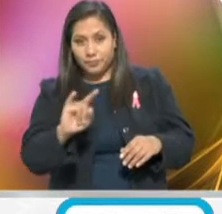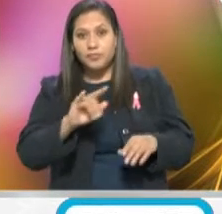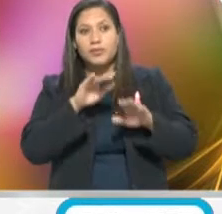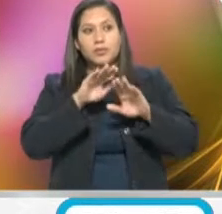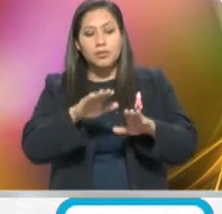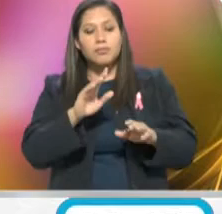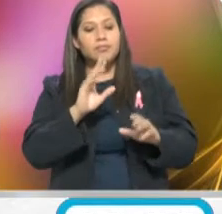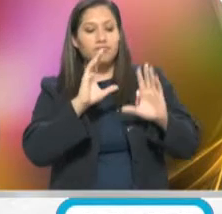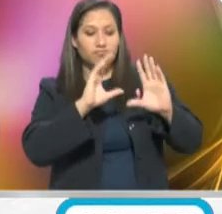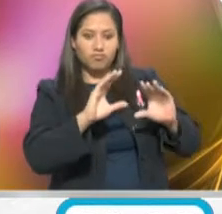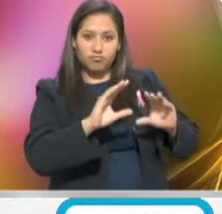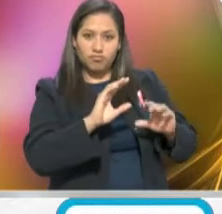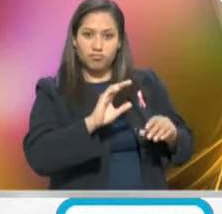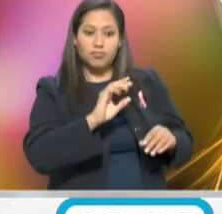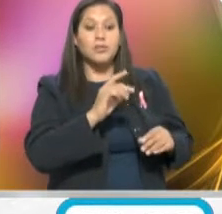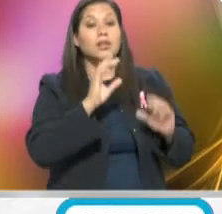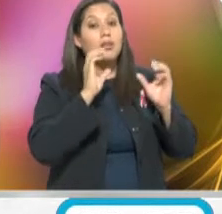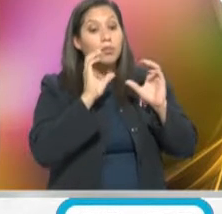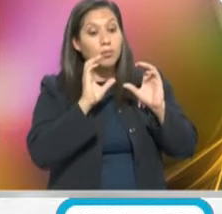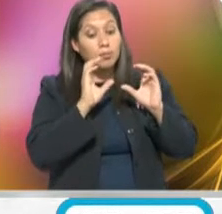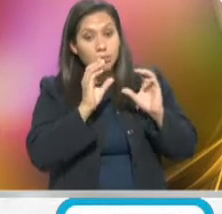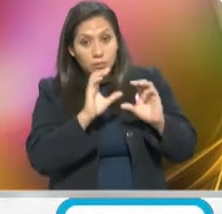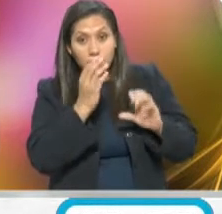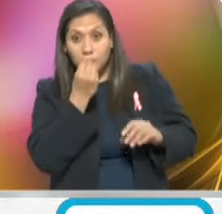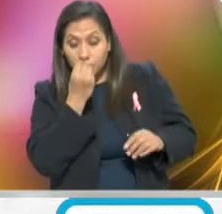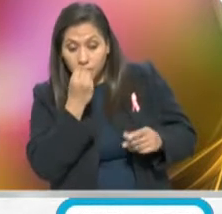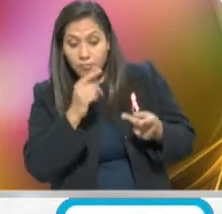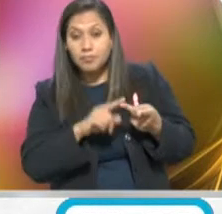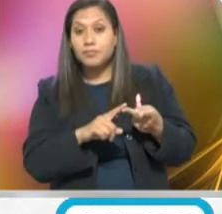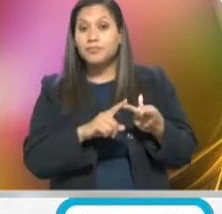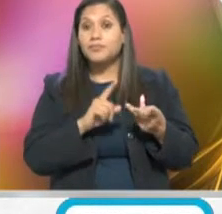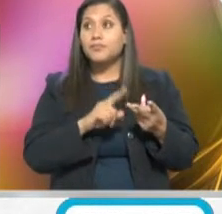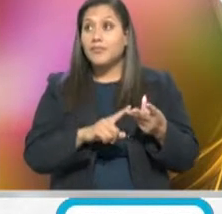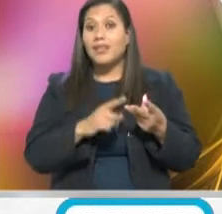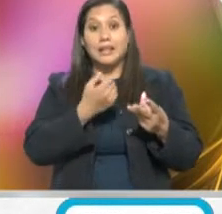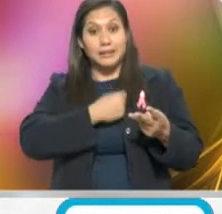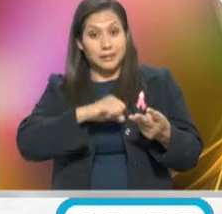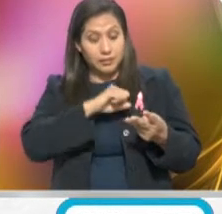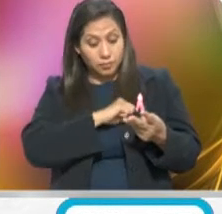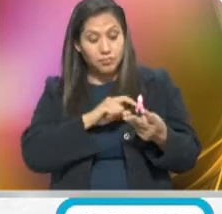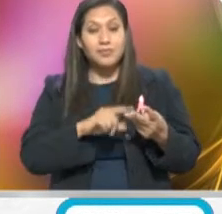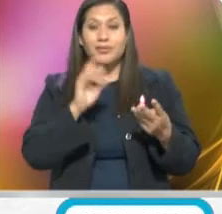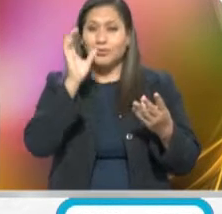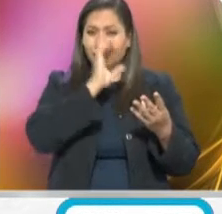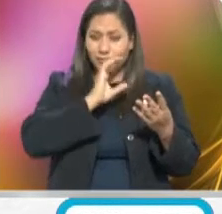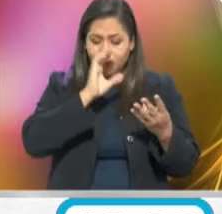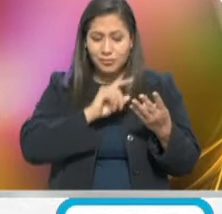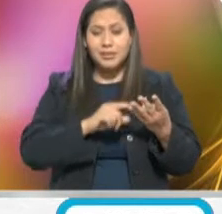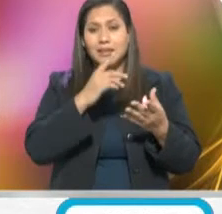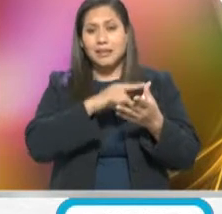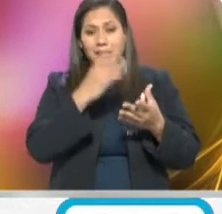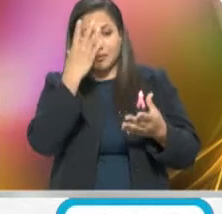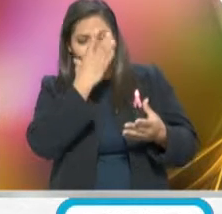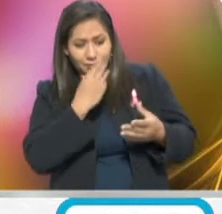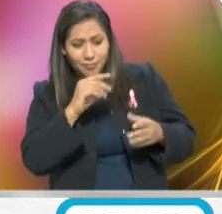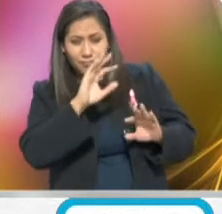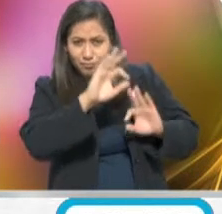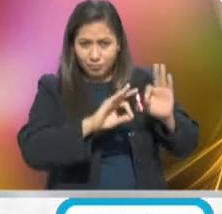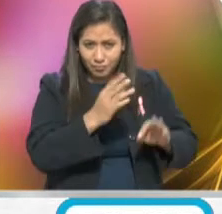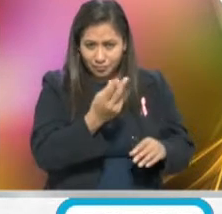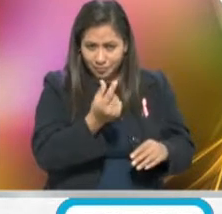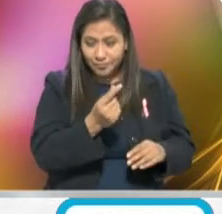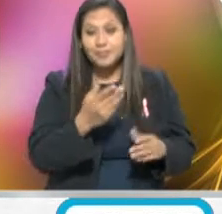el adiestramiento, los cuidados, la alimentación, la salud, las curiosidades y la belleza que tengamos con el perro.